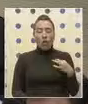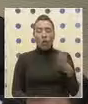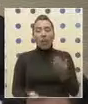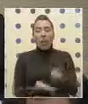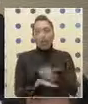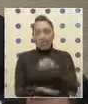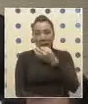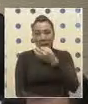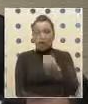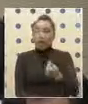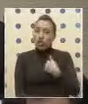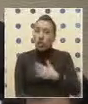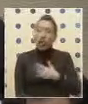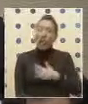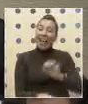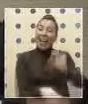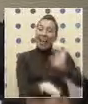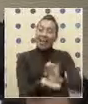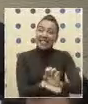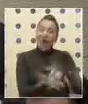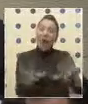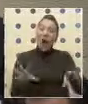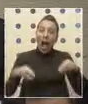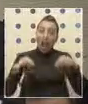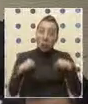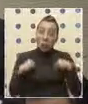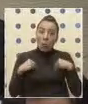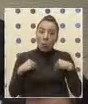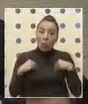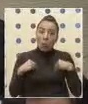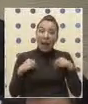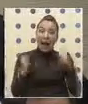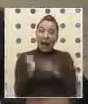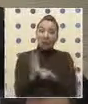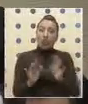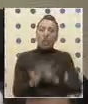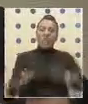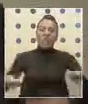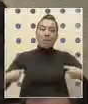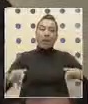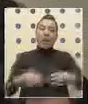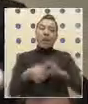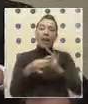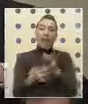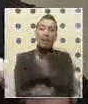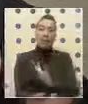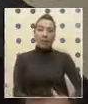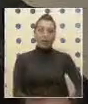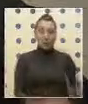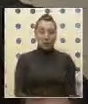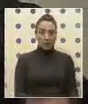los medicamentos. Yo quiero que el Estado se haga cargo de esto y no más mercado. Gracias, presidente.